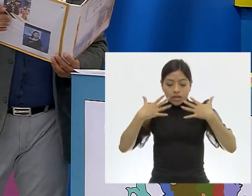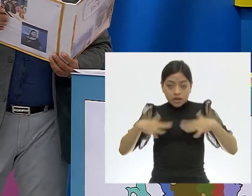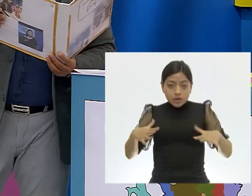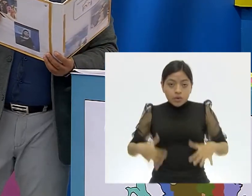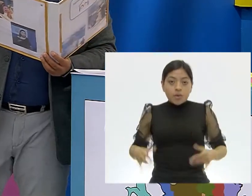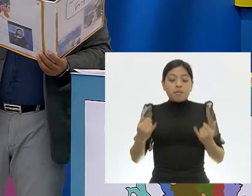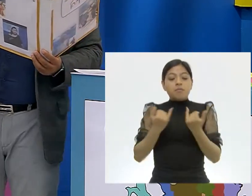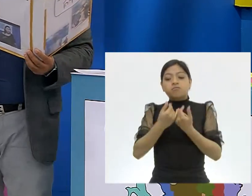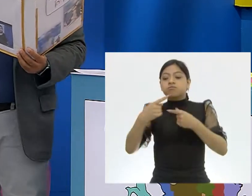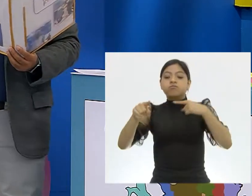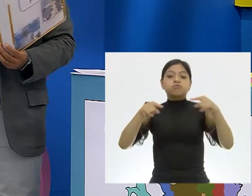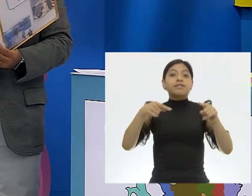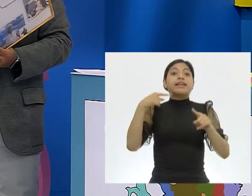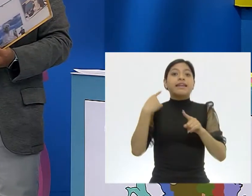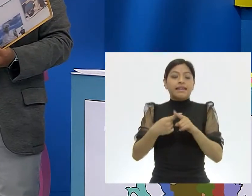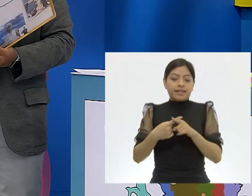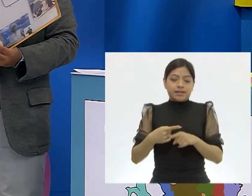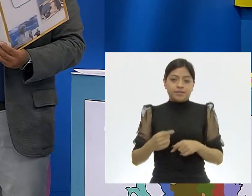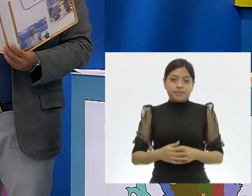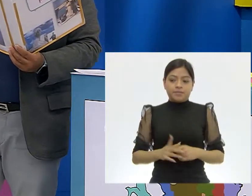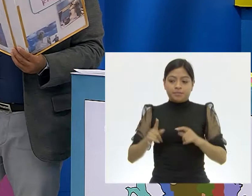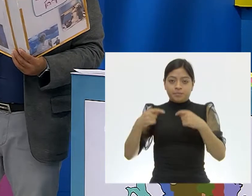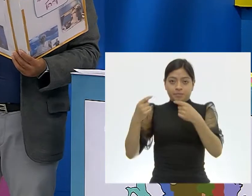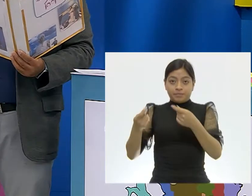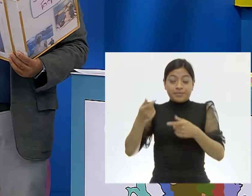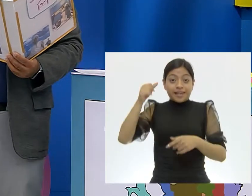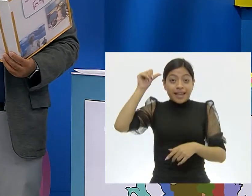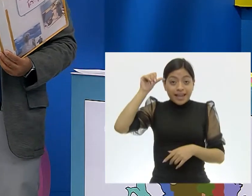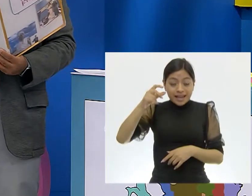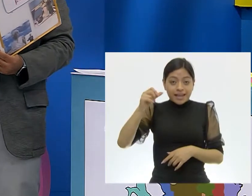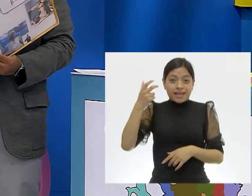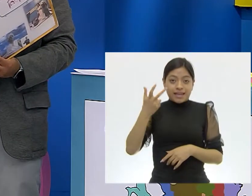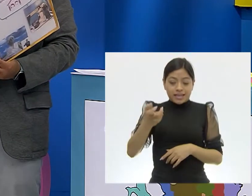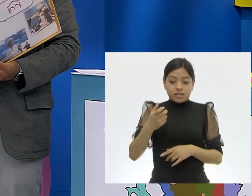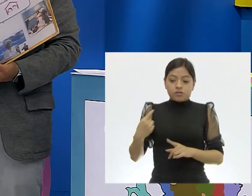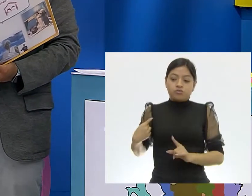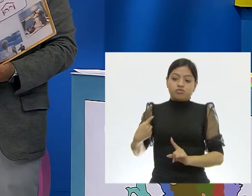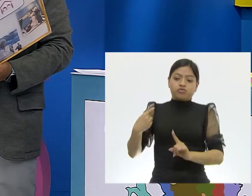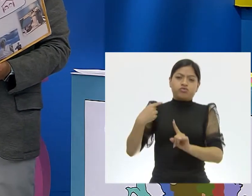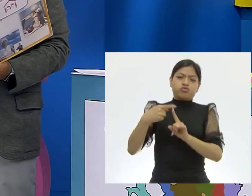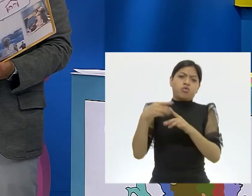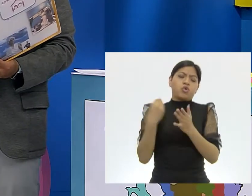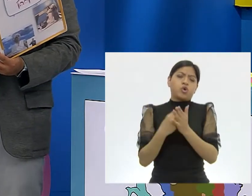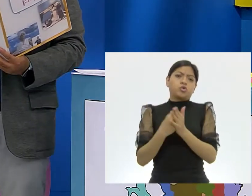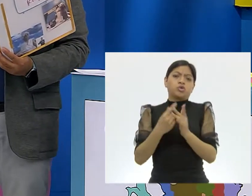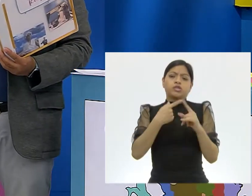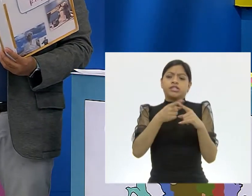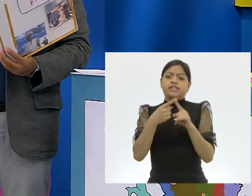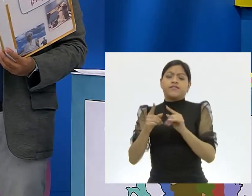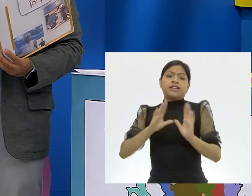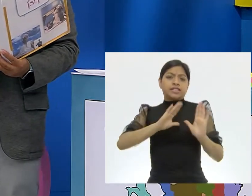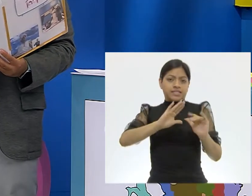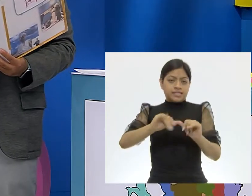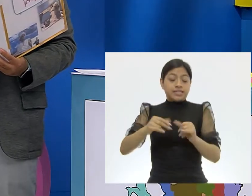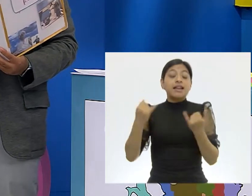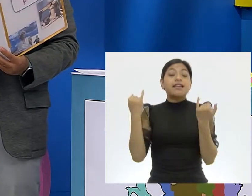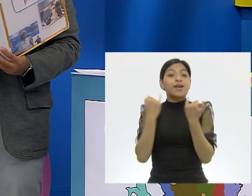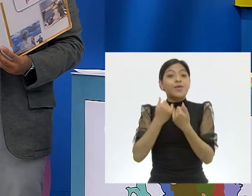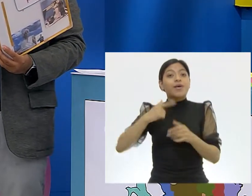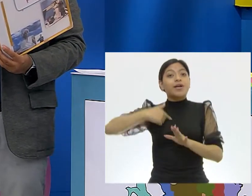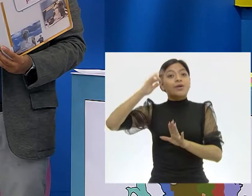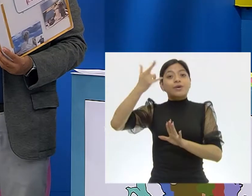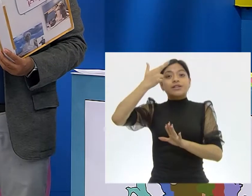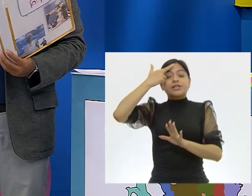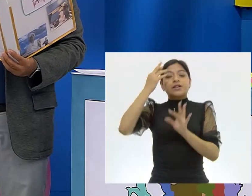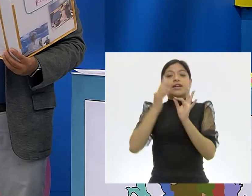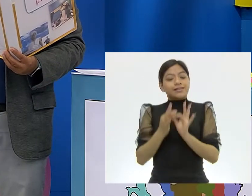dirección teatral. Exacto. Y bueno, este aprendizaje lo estuvimos trabajando en varias sesiones y de hecho me hizo recordar